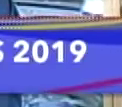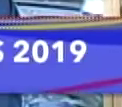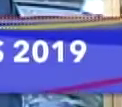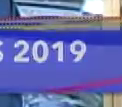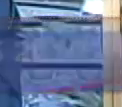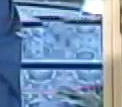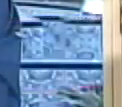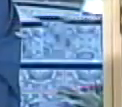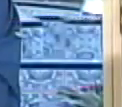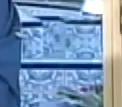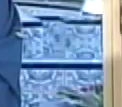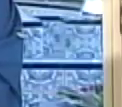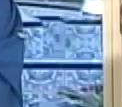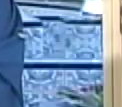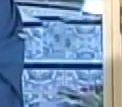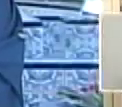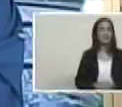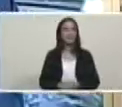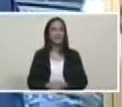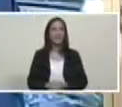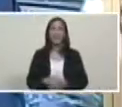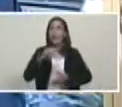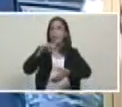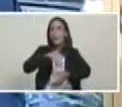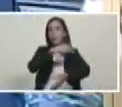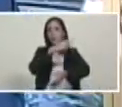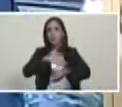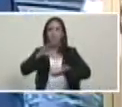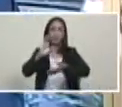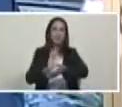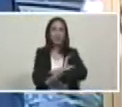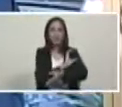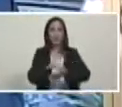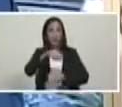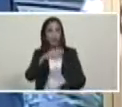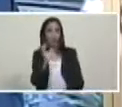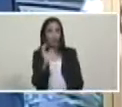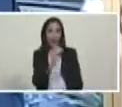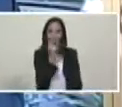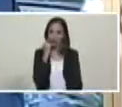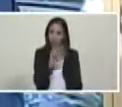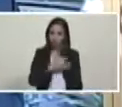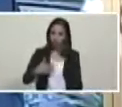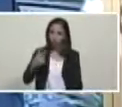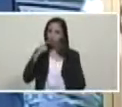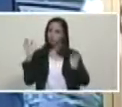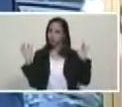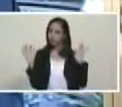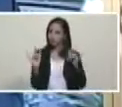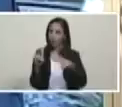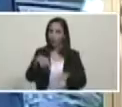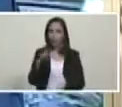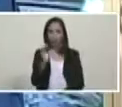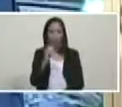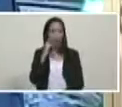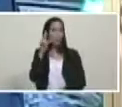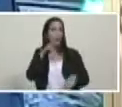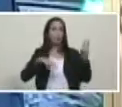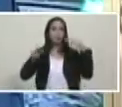Escuchando la música desde Caracas. Bueno, todo el que quiera venir a Caracas a pasear un